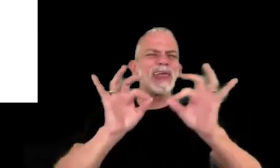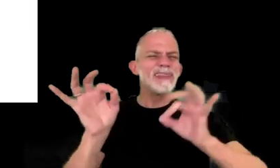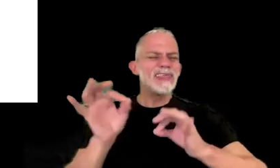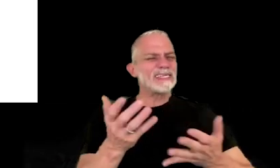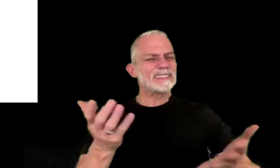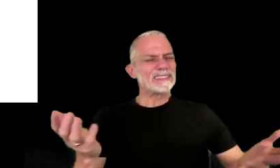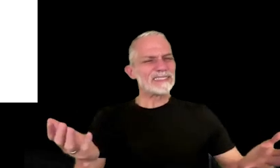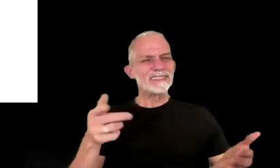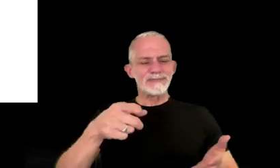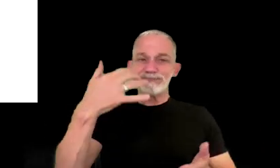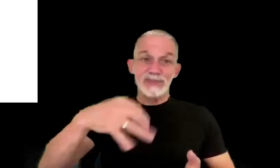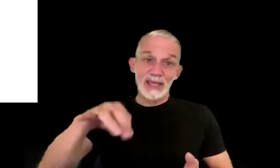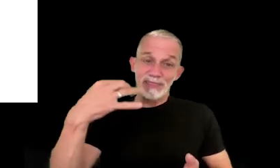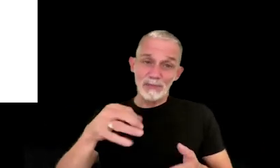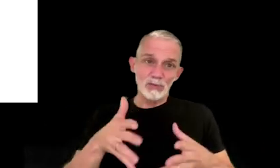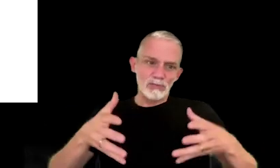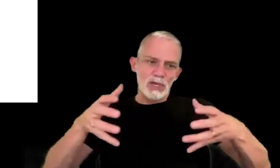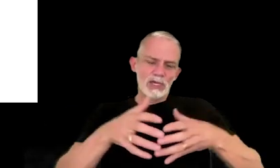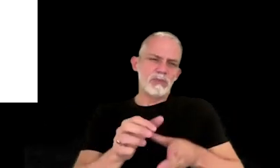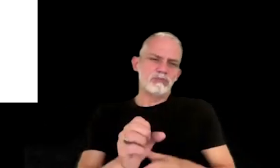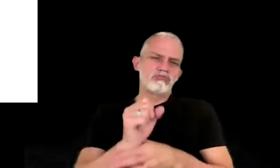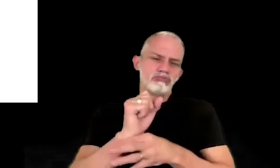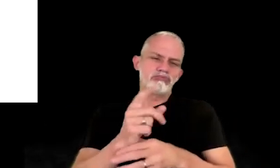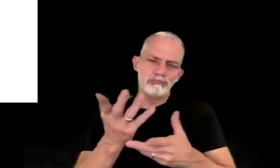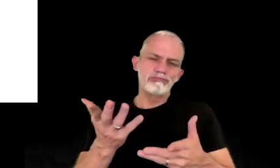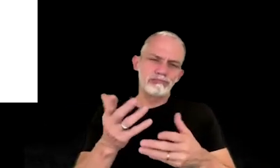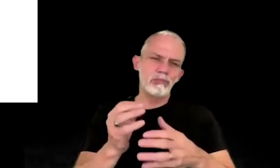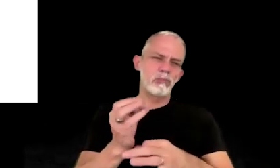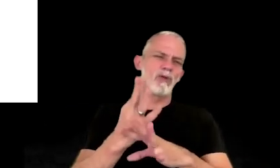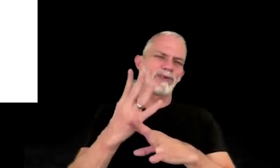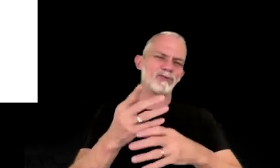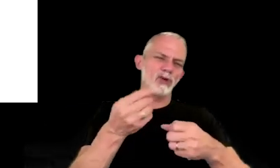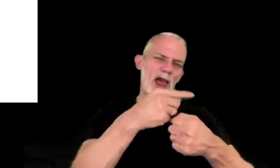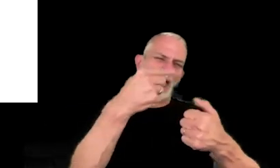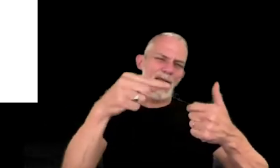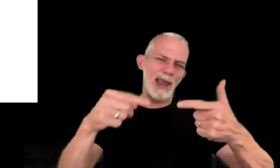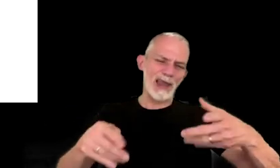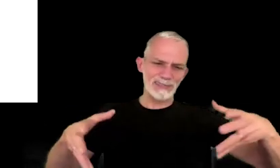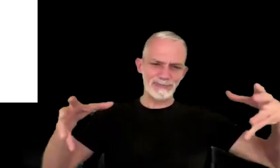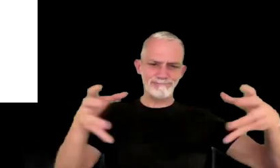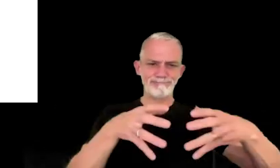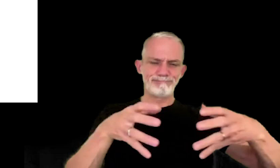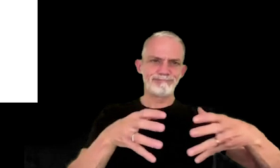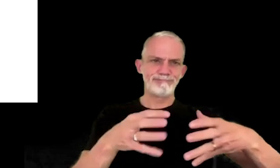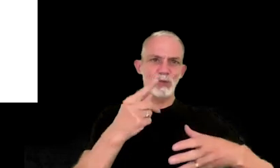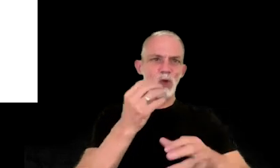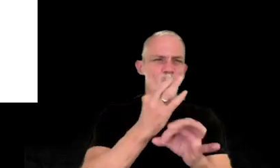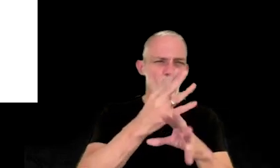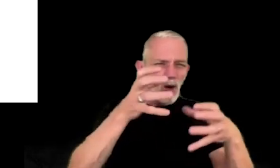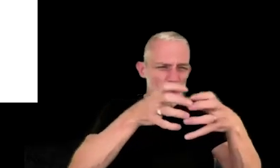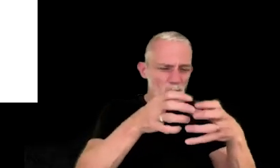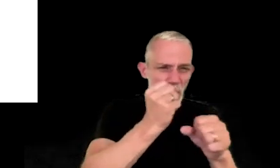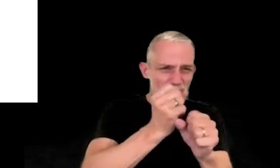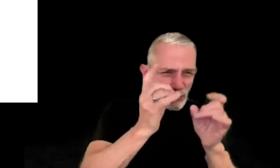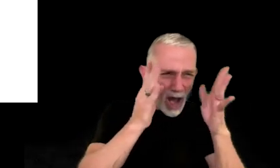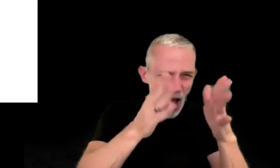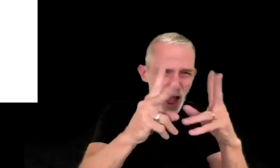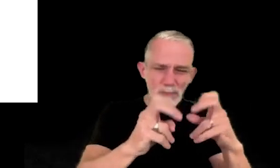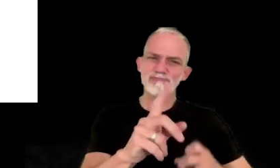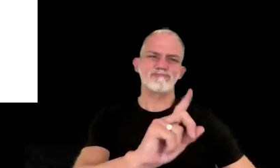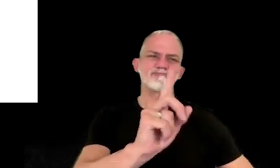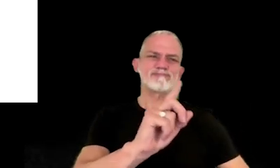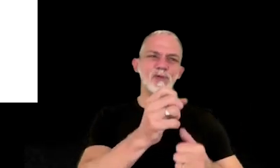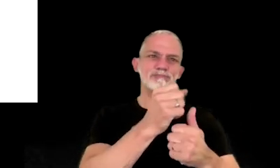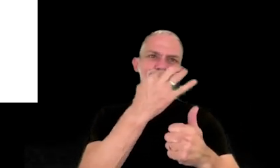aspectos tienen que ser con un equipo e intradisciplinario, porque no solamente una profesión puede manejar todos estos temas. Pero